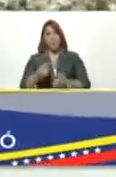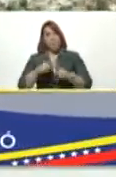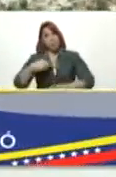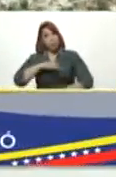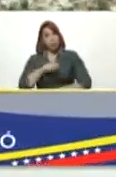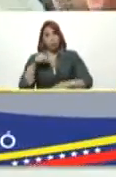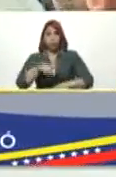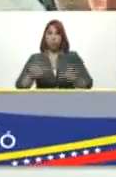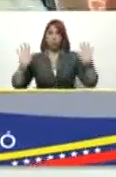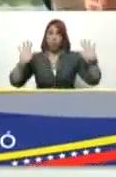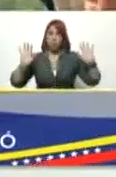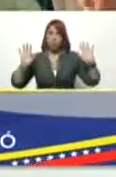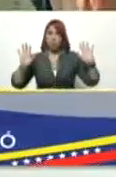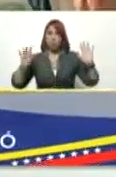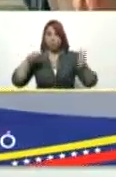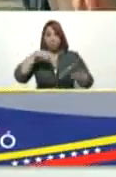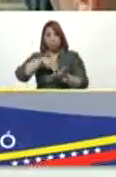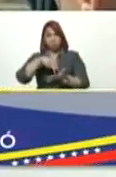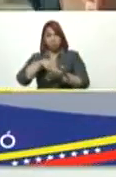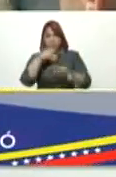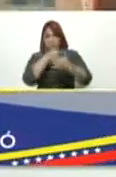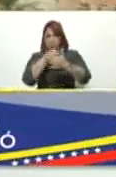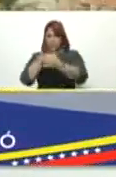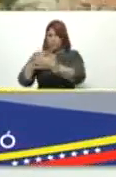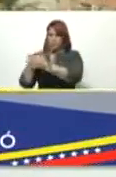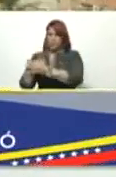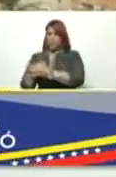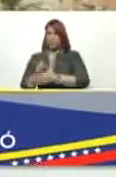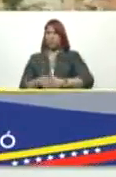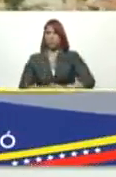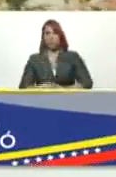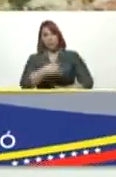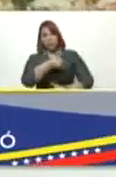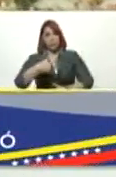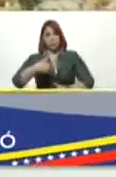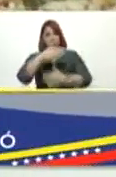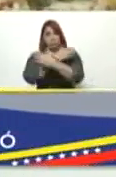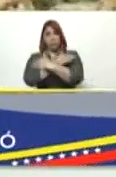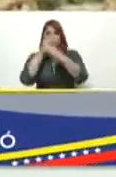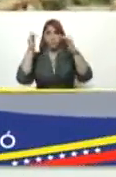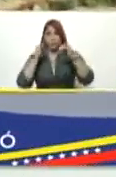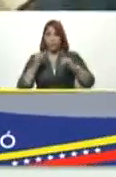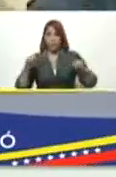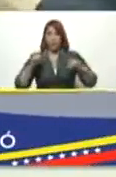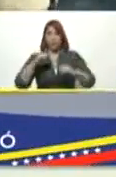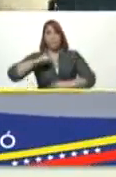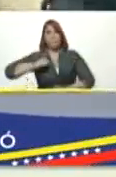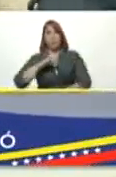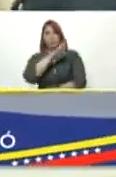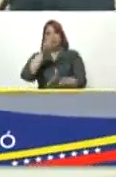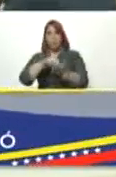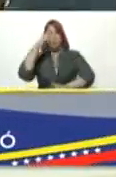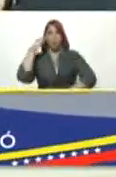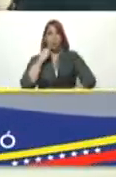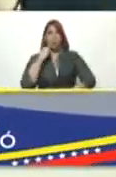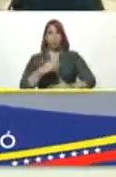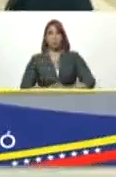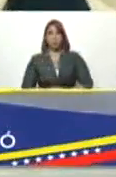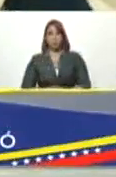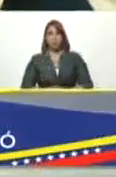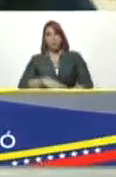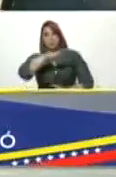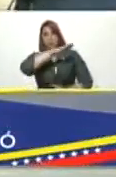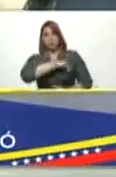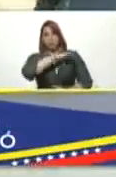estamos, de pie, bien plantados, y quiero felicitar a la Policía Nacional Bolivariana, al